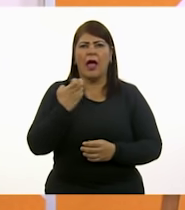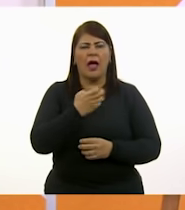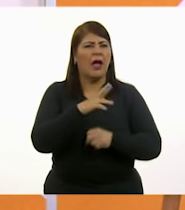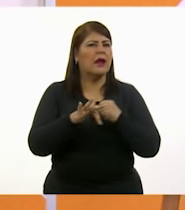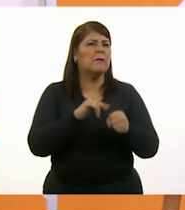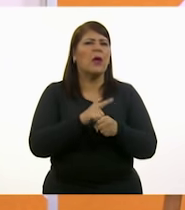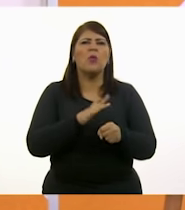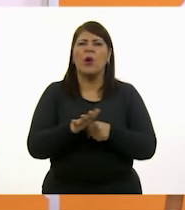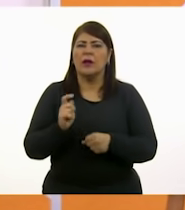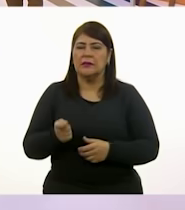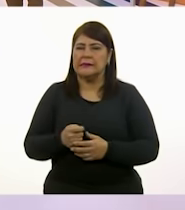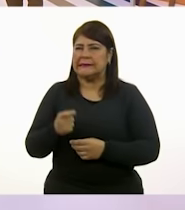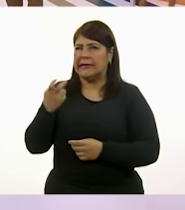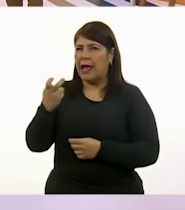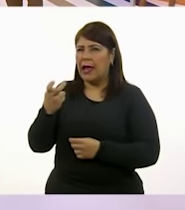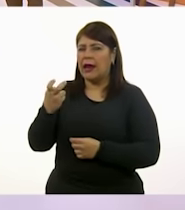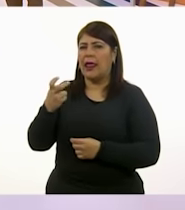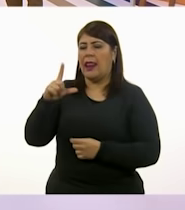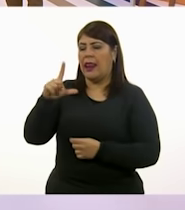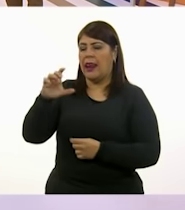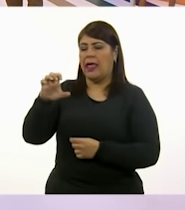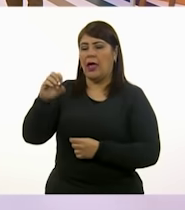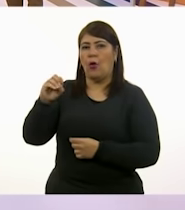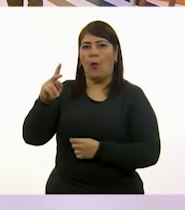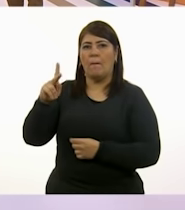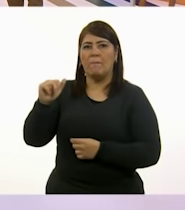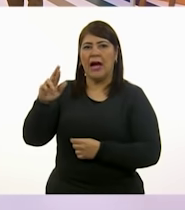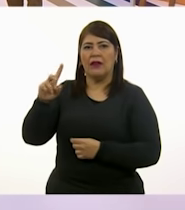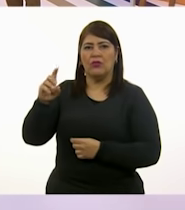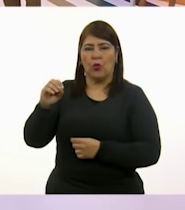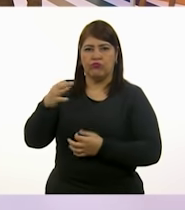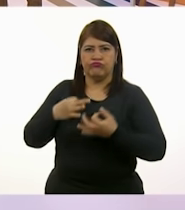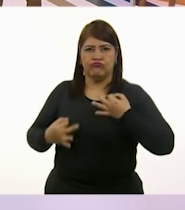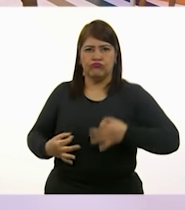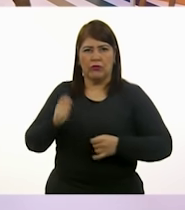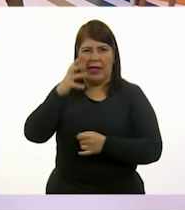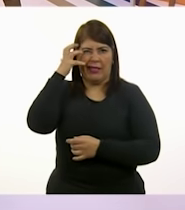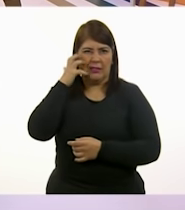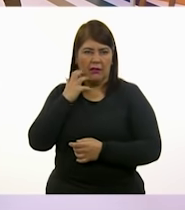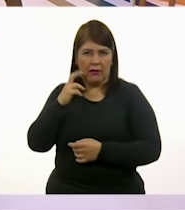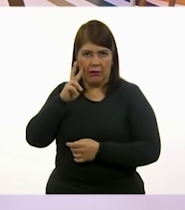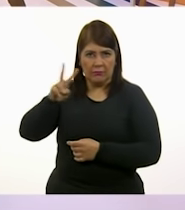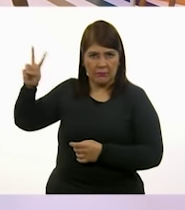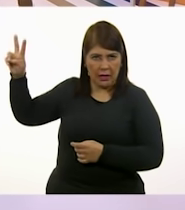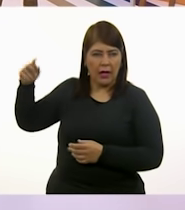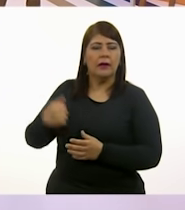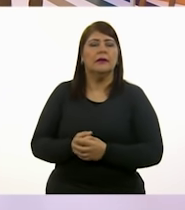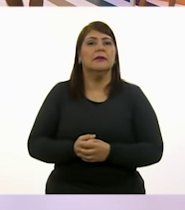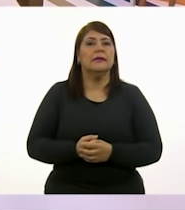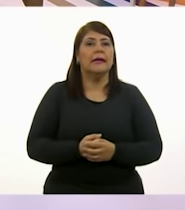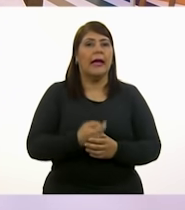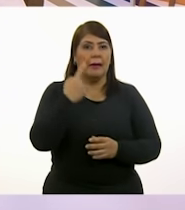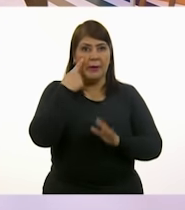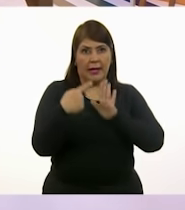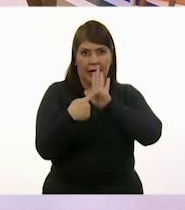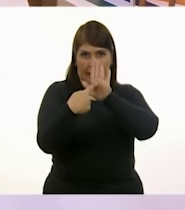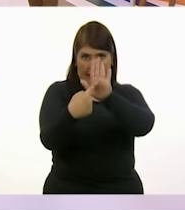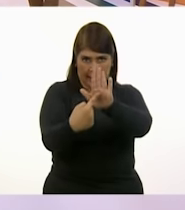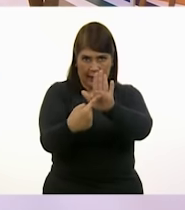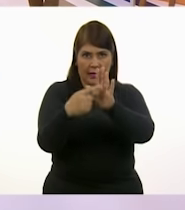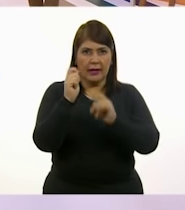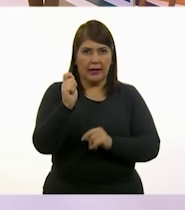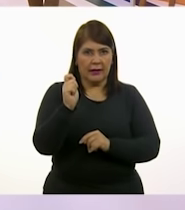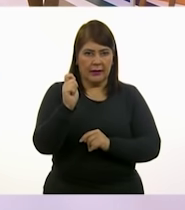Es un... Leopardo Leopardo, muy bien Leopardo Toma, Pepe Observa al leopardo y enséñale a los niños que están